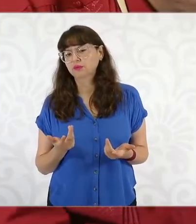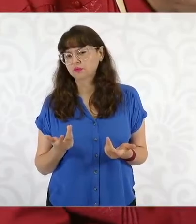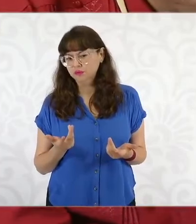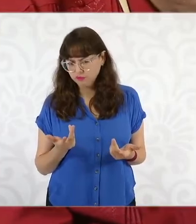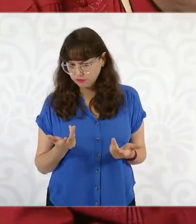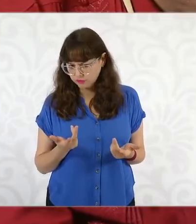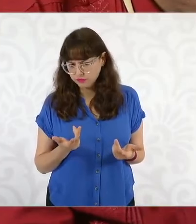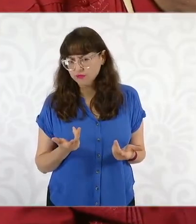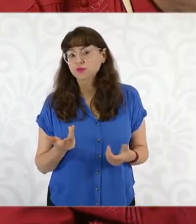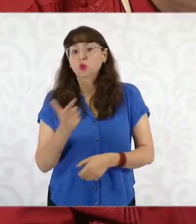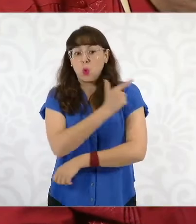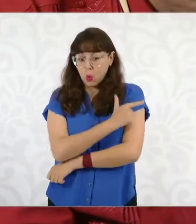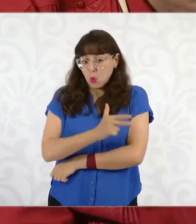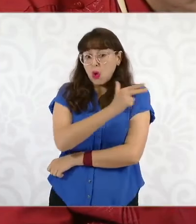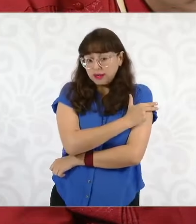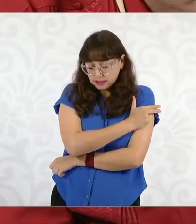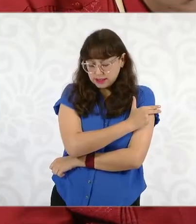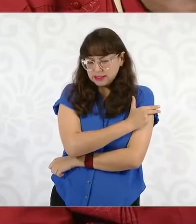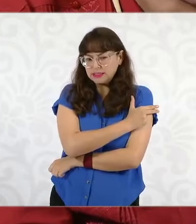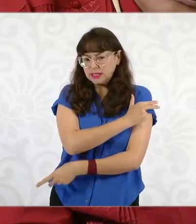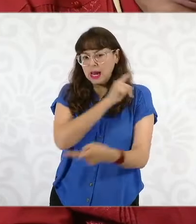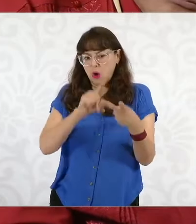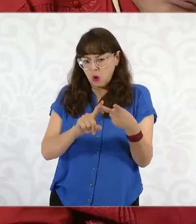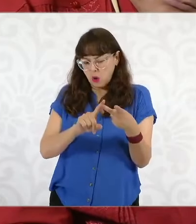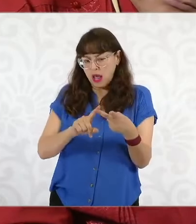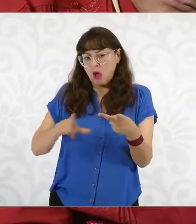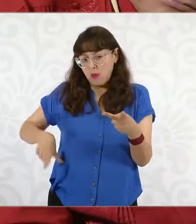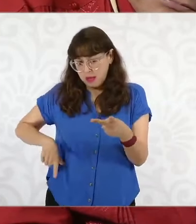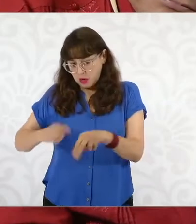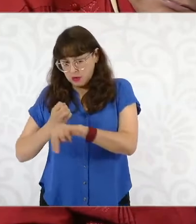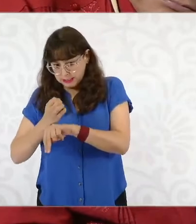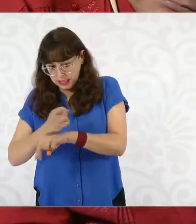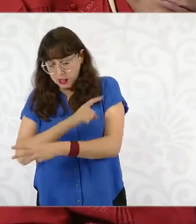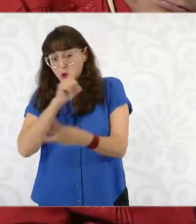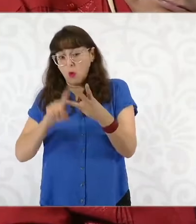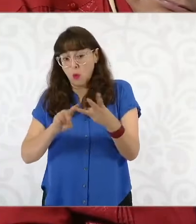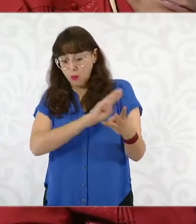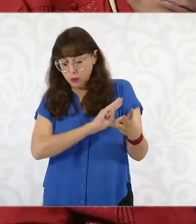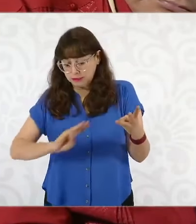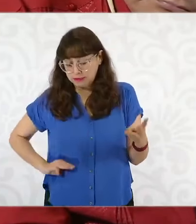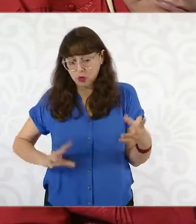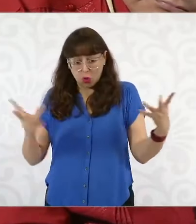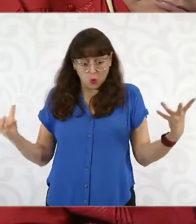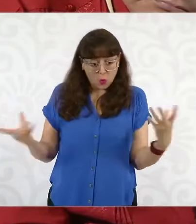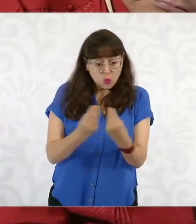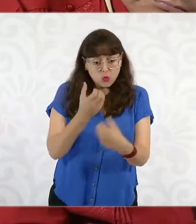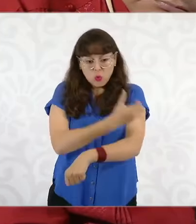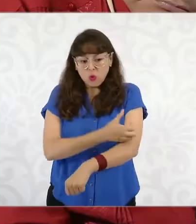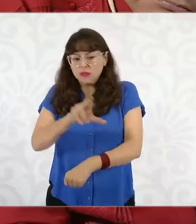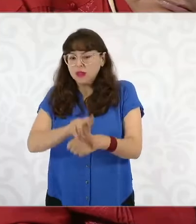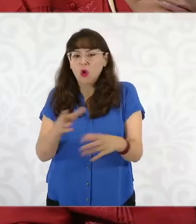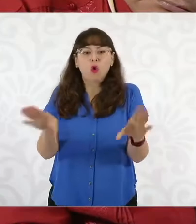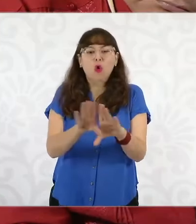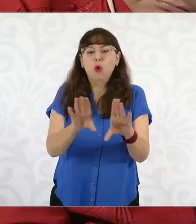coordinación la Guardia Nacional, el Gobierno del Estado y los municipios cuando se dé este robo en